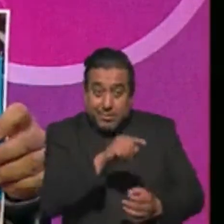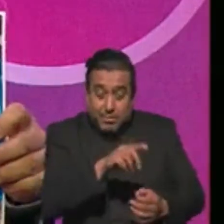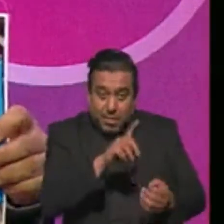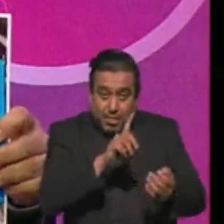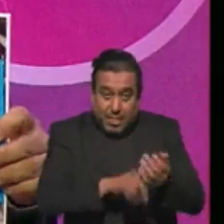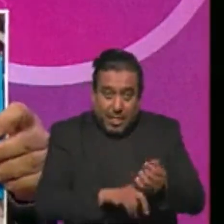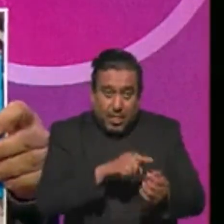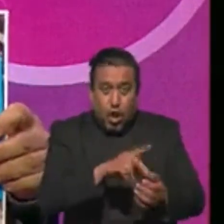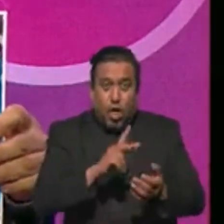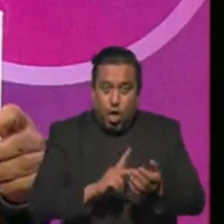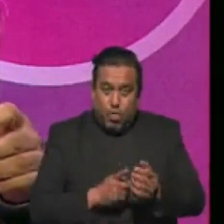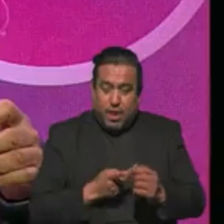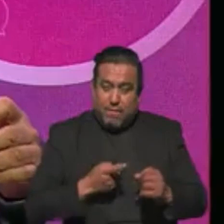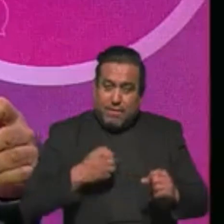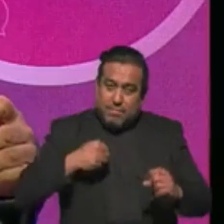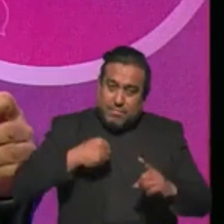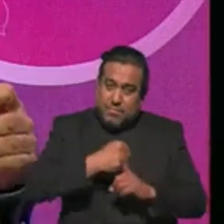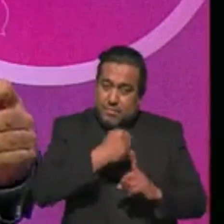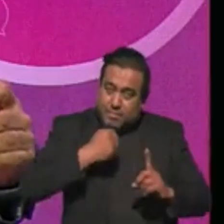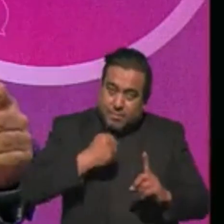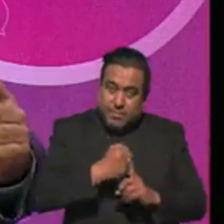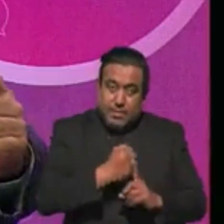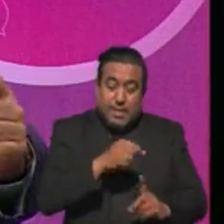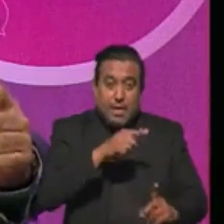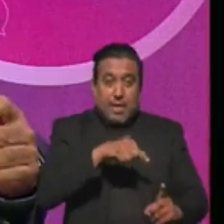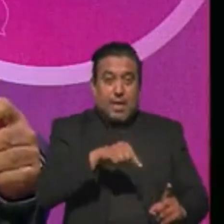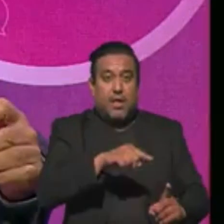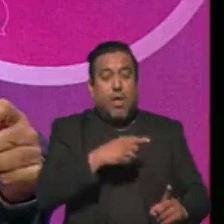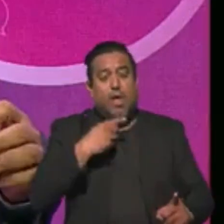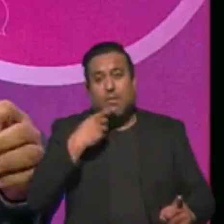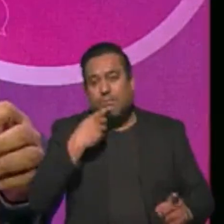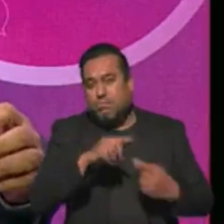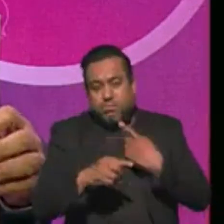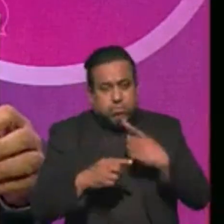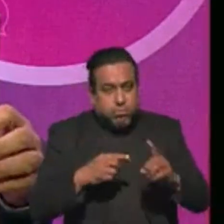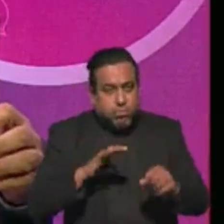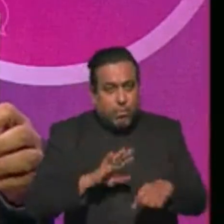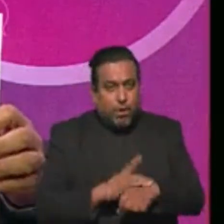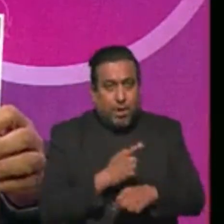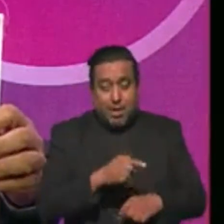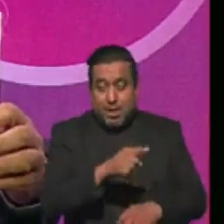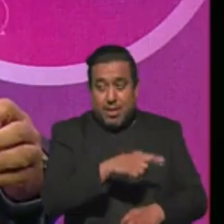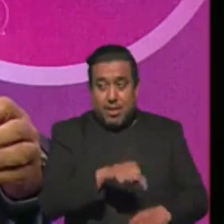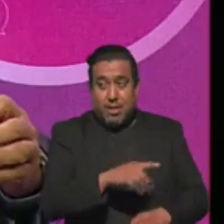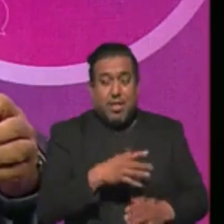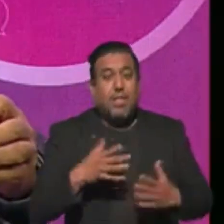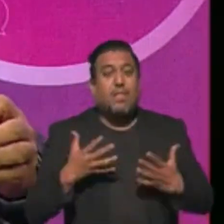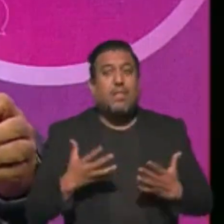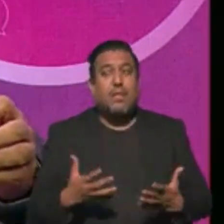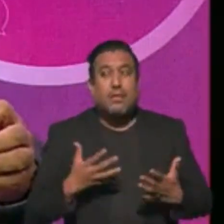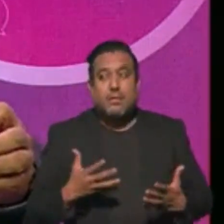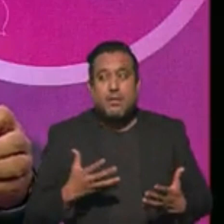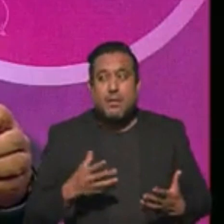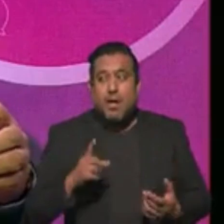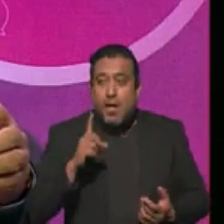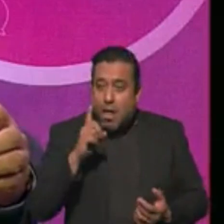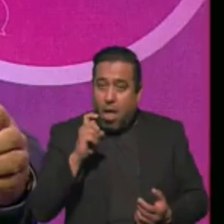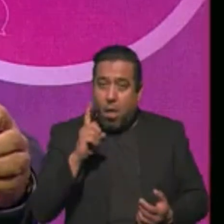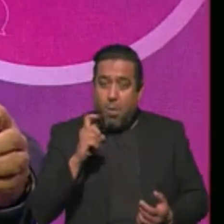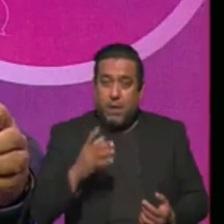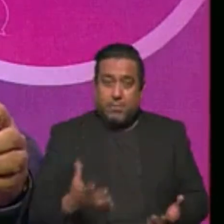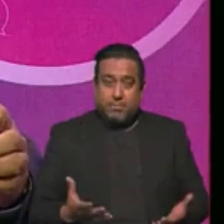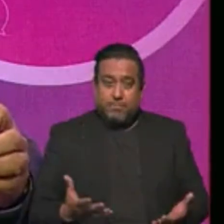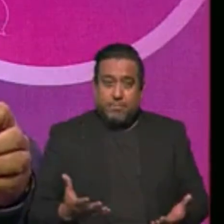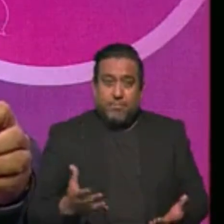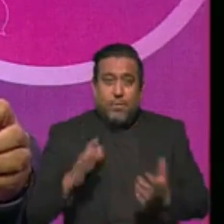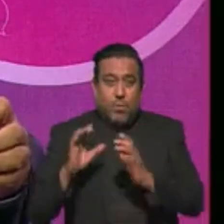fueron golpeados acusados solo por tratar de quitarles el agua y